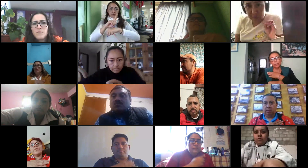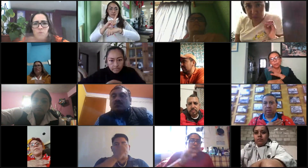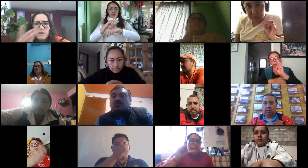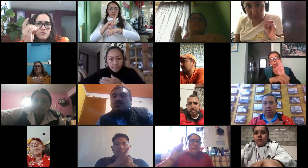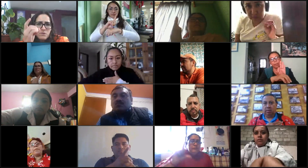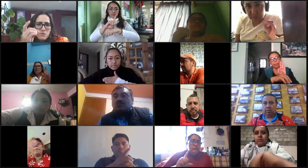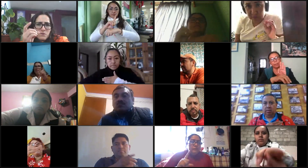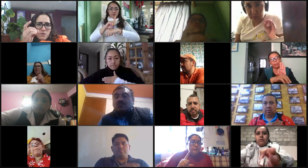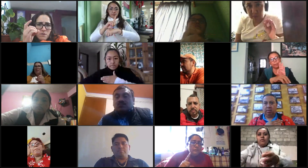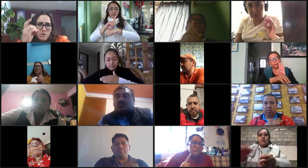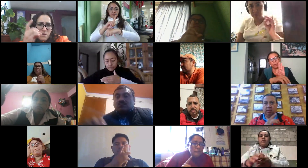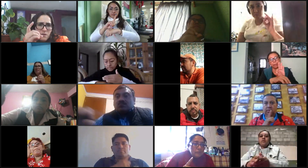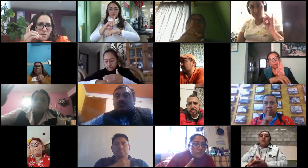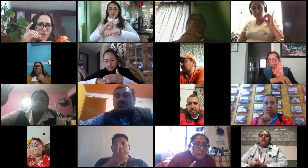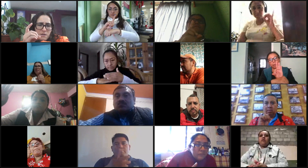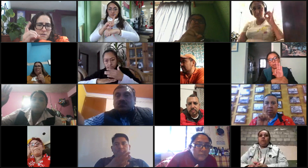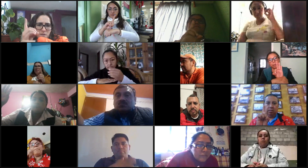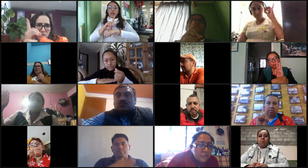días.